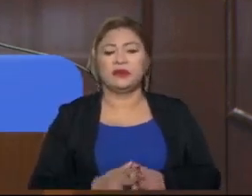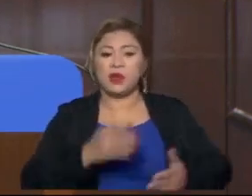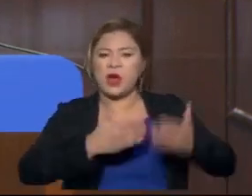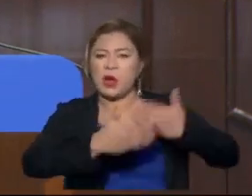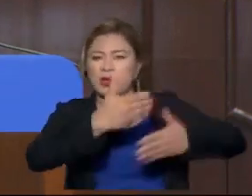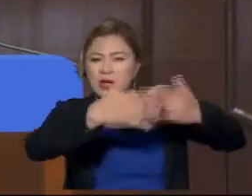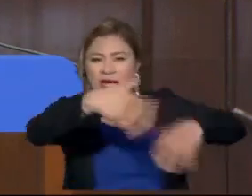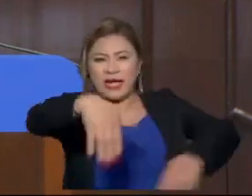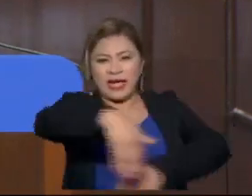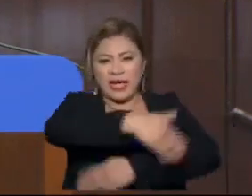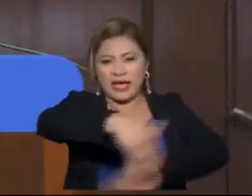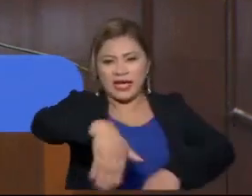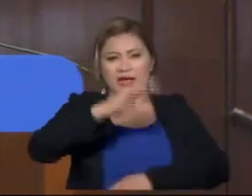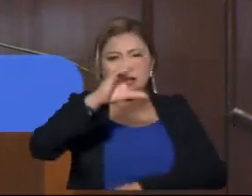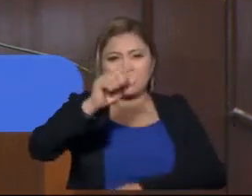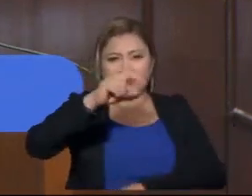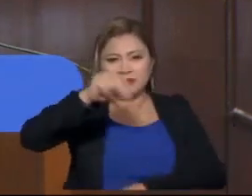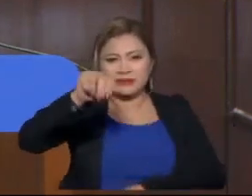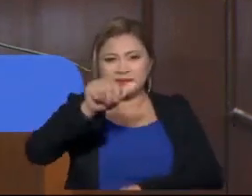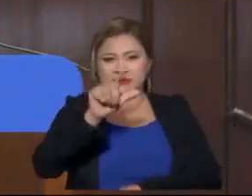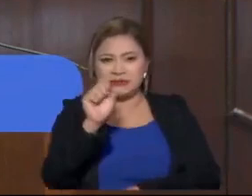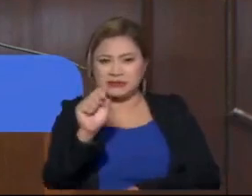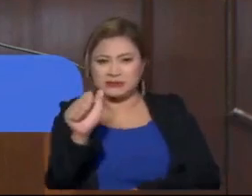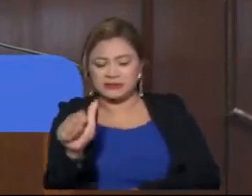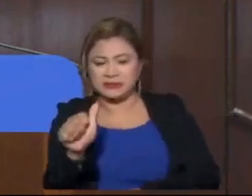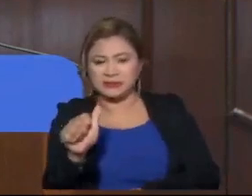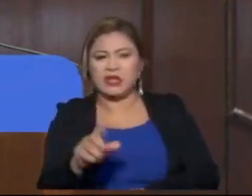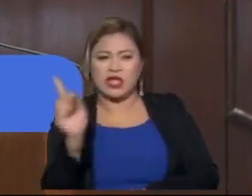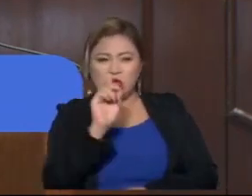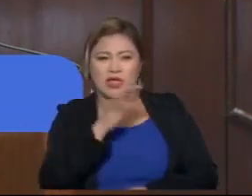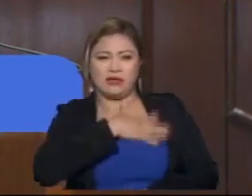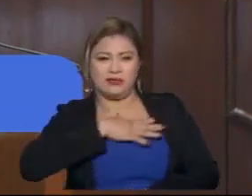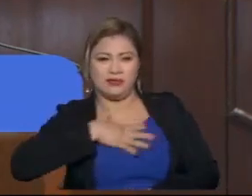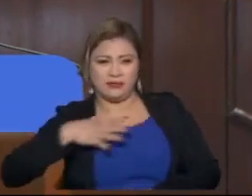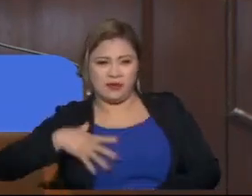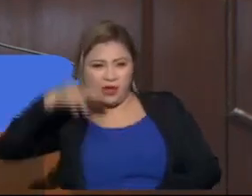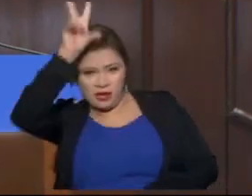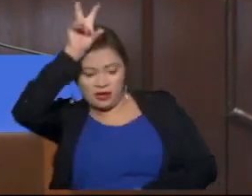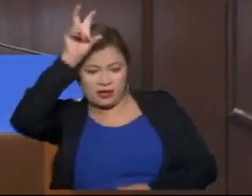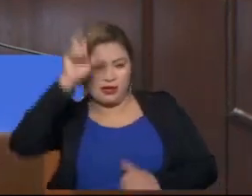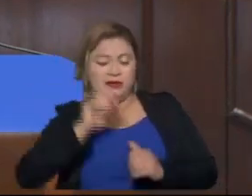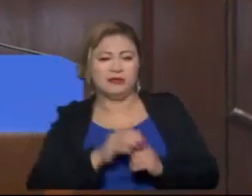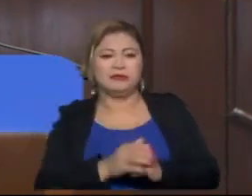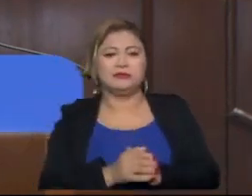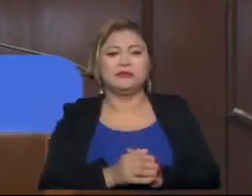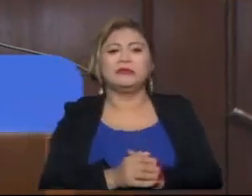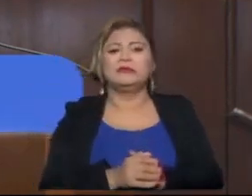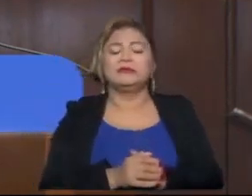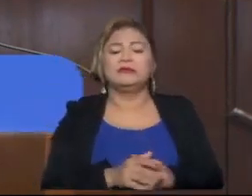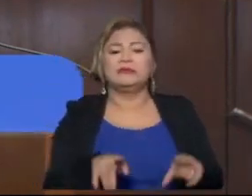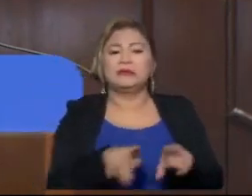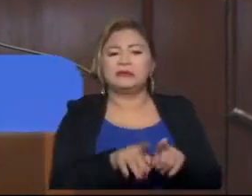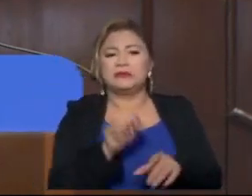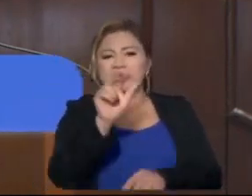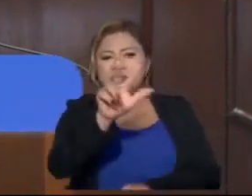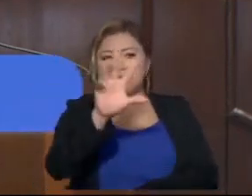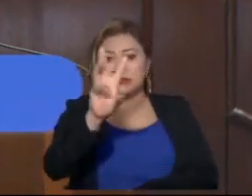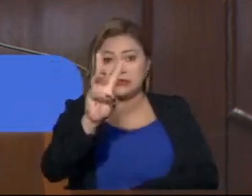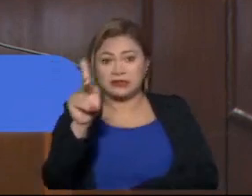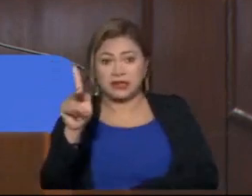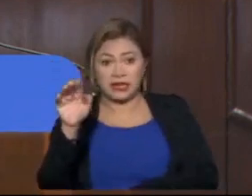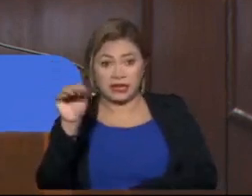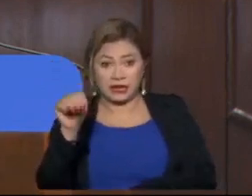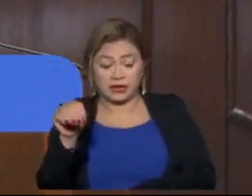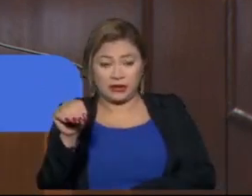Construcción de la carretera Cañazas Coclecito en la comarca Nove Buglé, con una longitud de 36